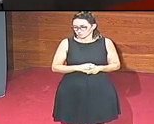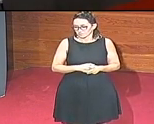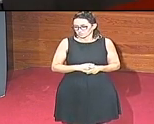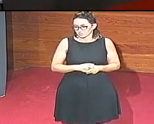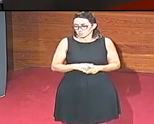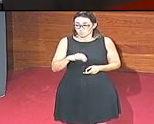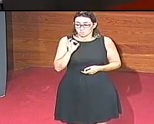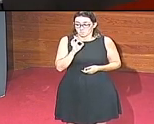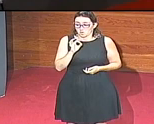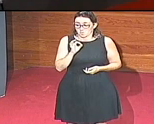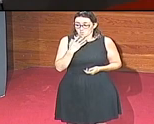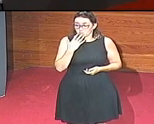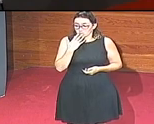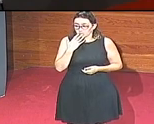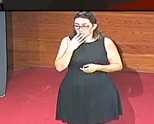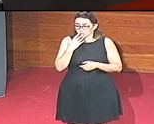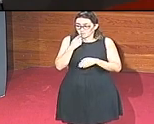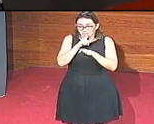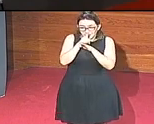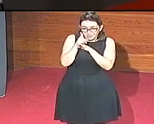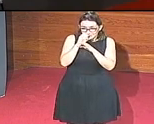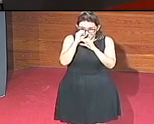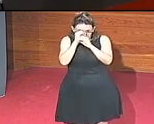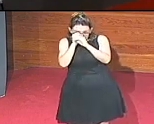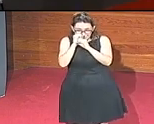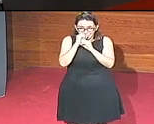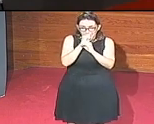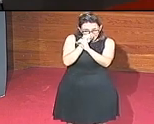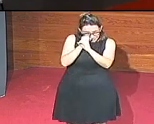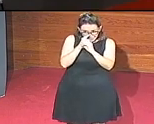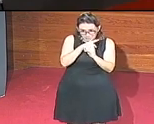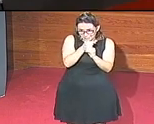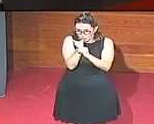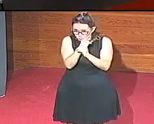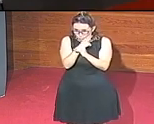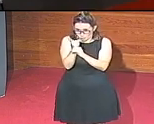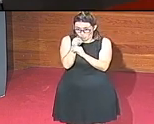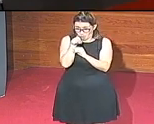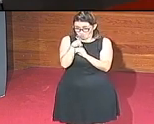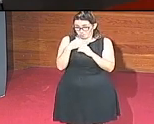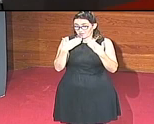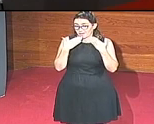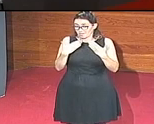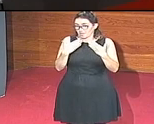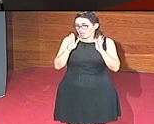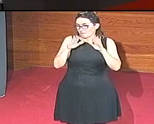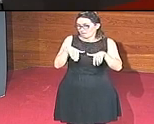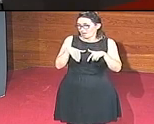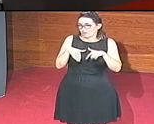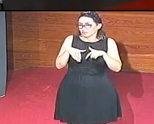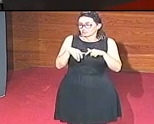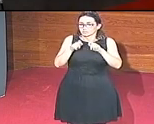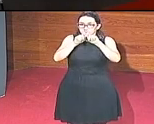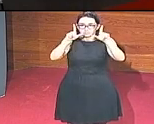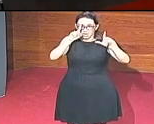o lo mismo con el telescopio el telescopio de este el web que está descubriendo un montón de de